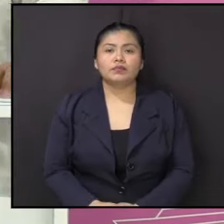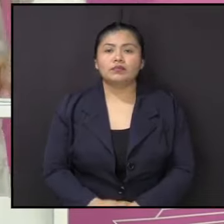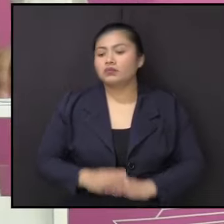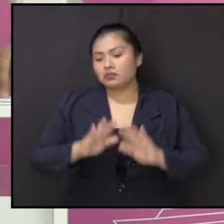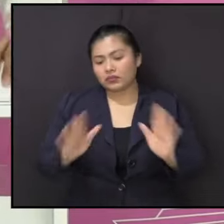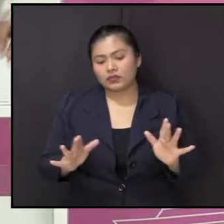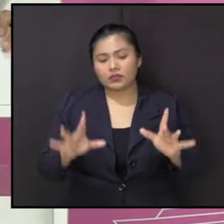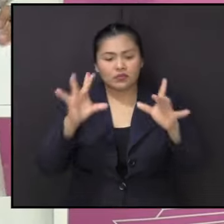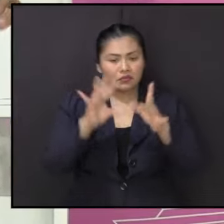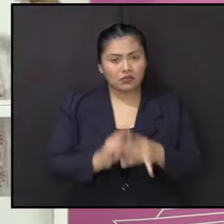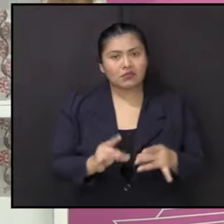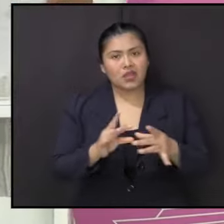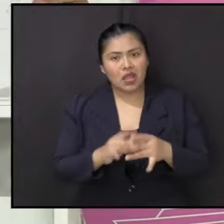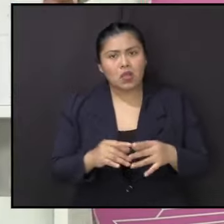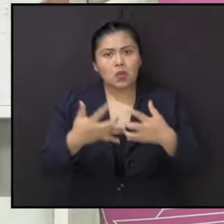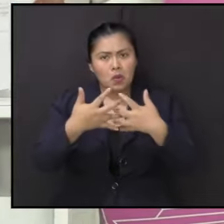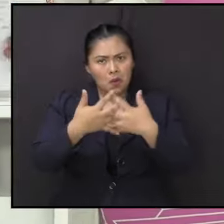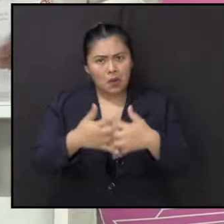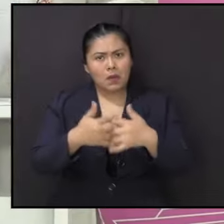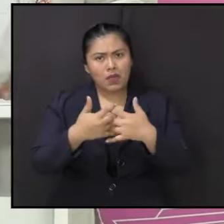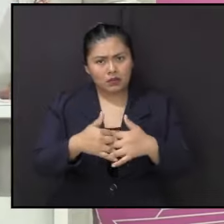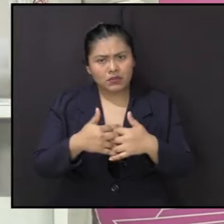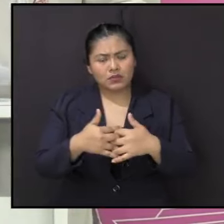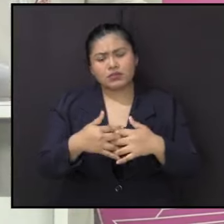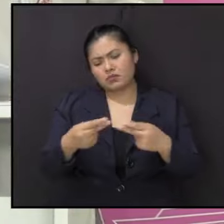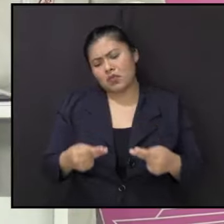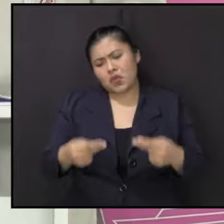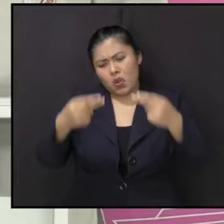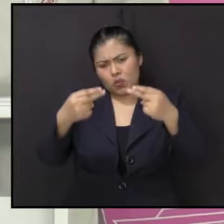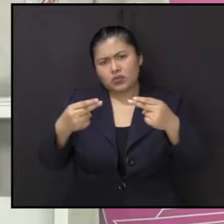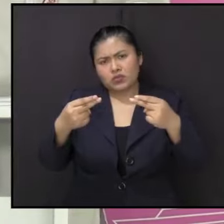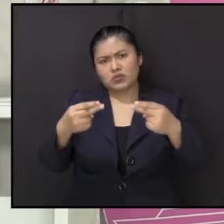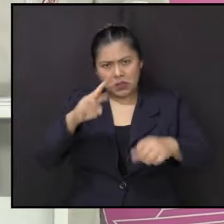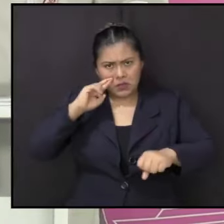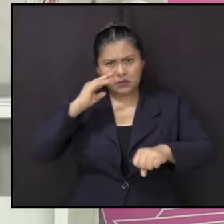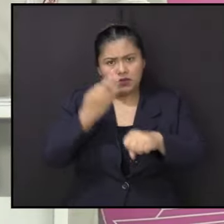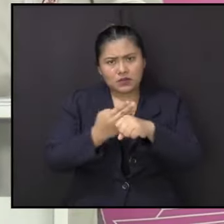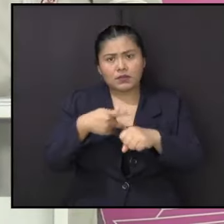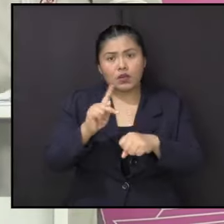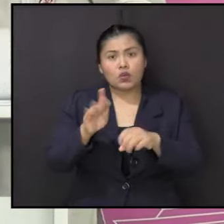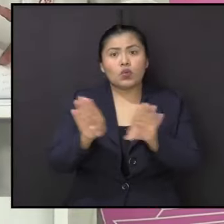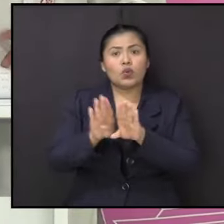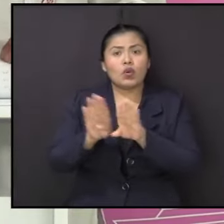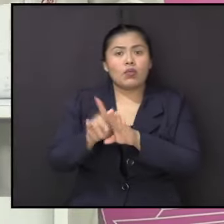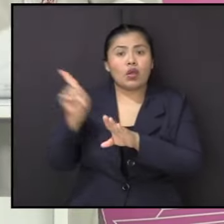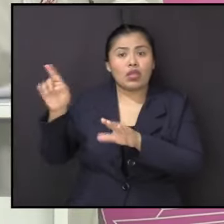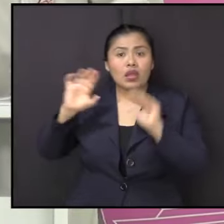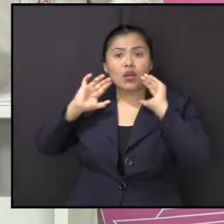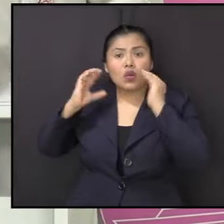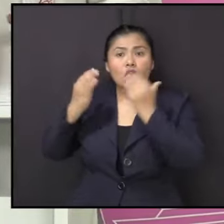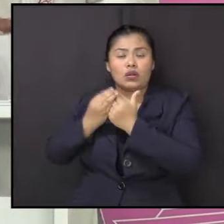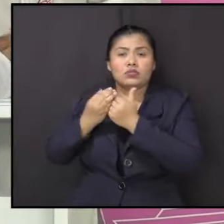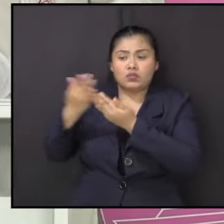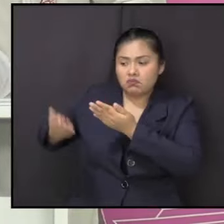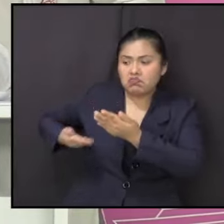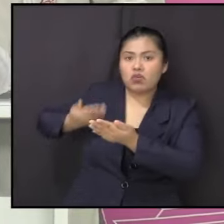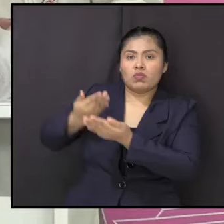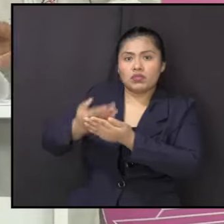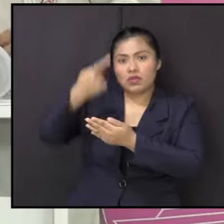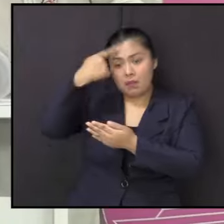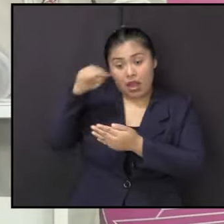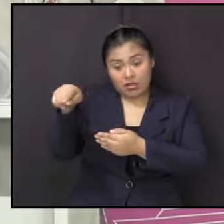empresas socialmente responsables, pero ¿cómo lograr desde la legislatura que esas empresas logren ser